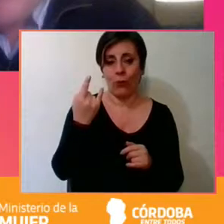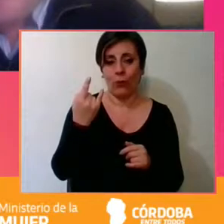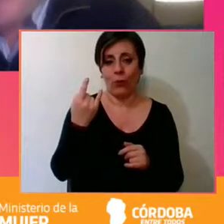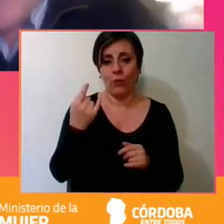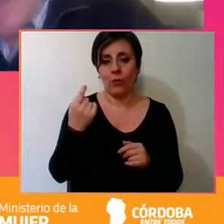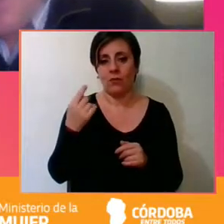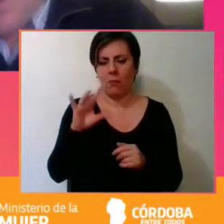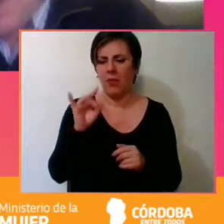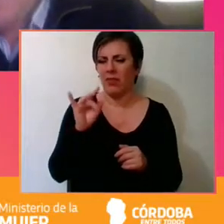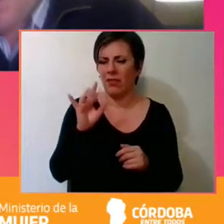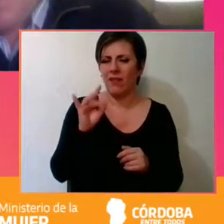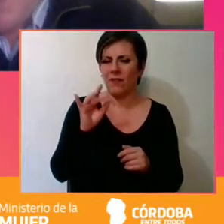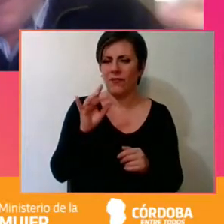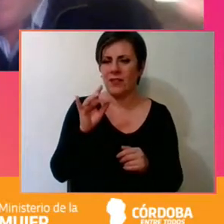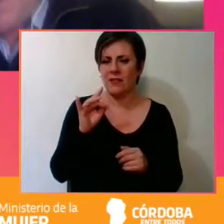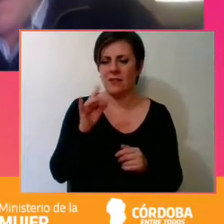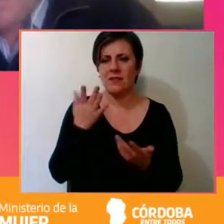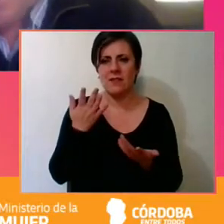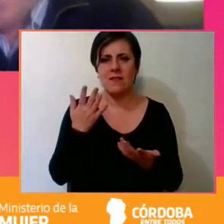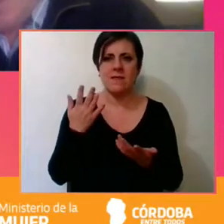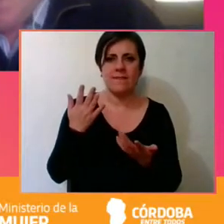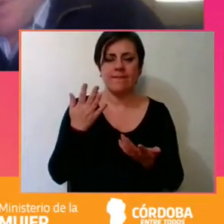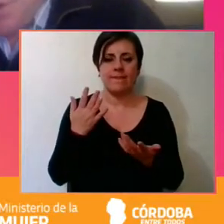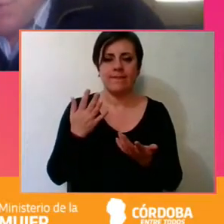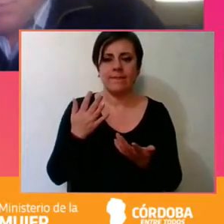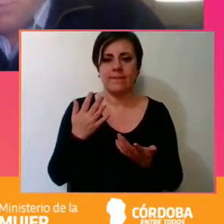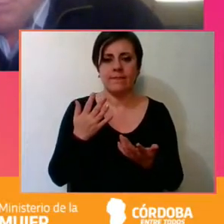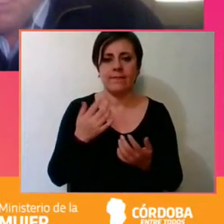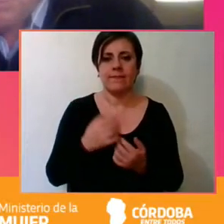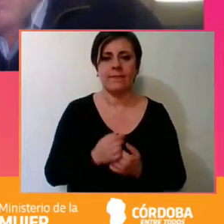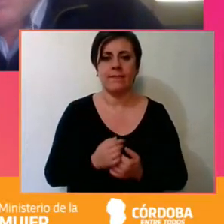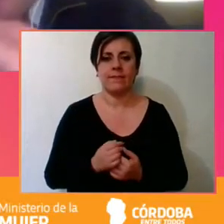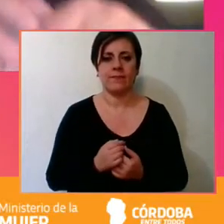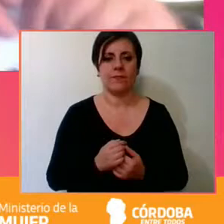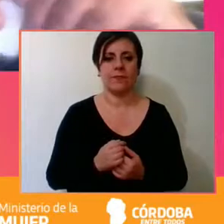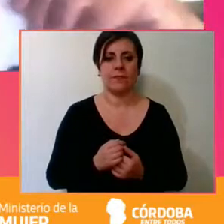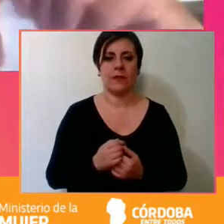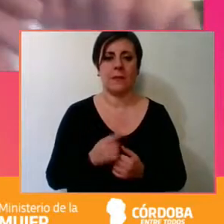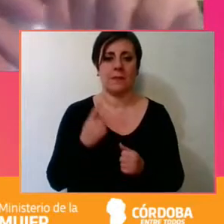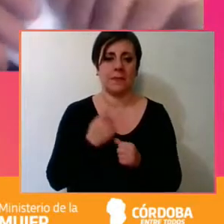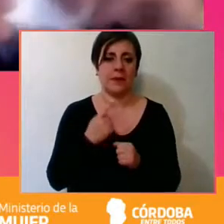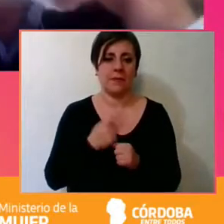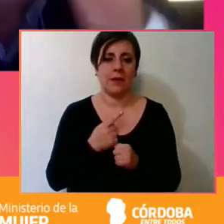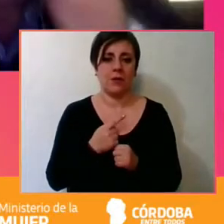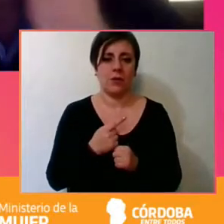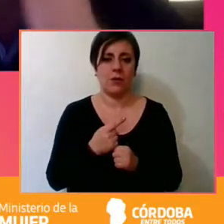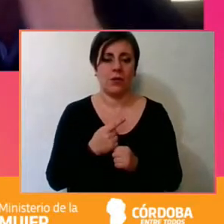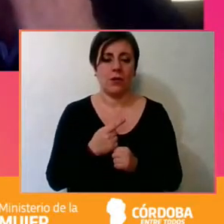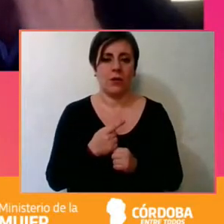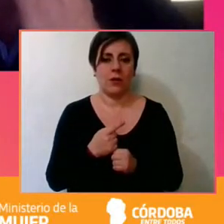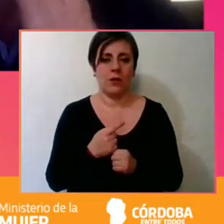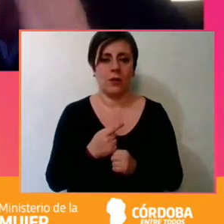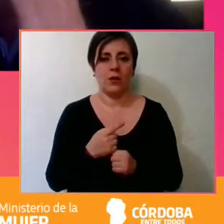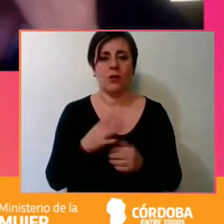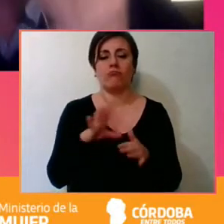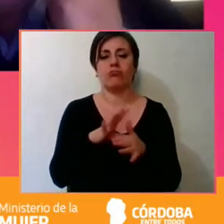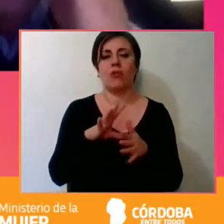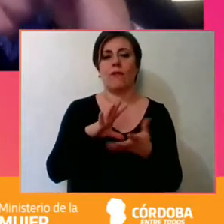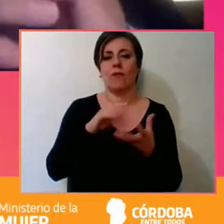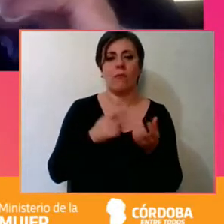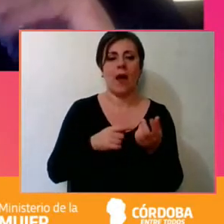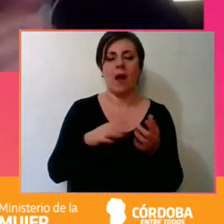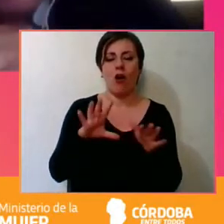más difícil seleccionar, porque precisamente, primero, hemos tratado de no hacer con esto ningún tipo de política, sino